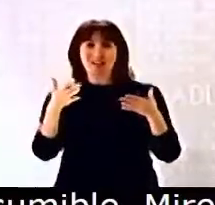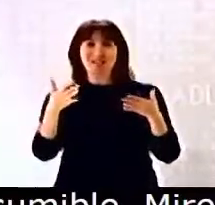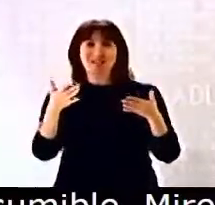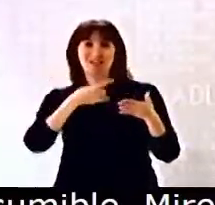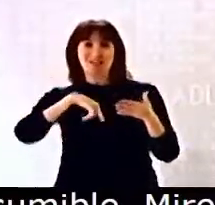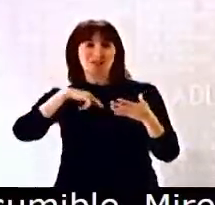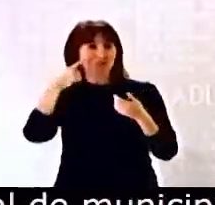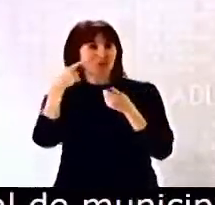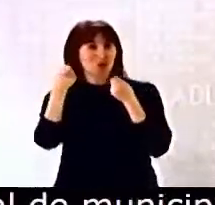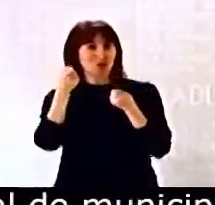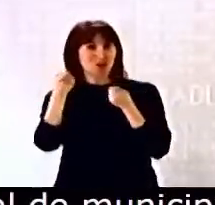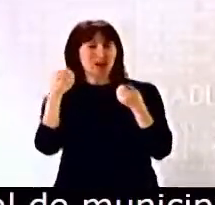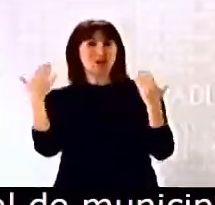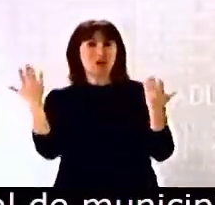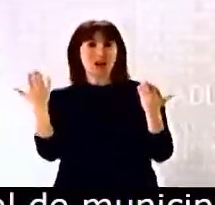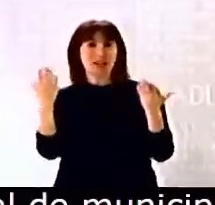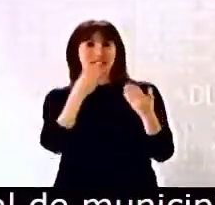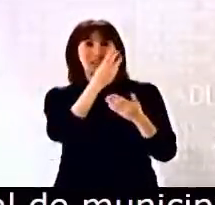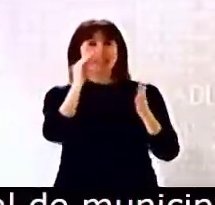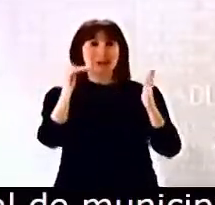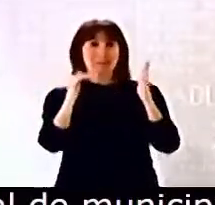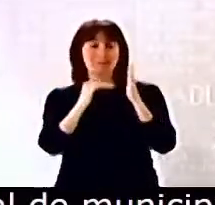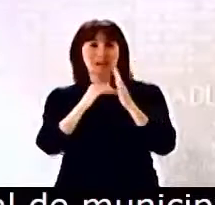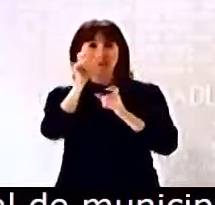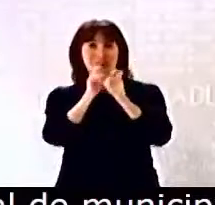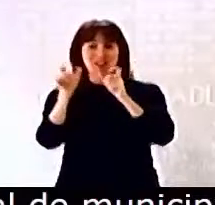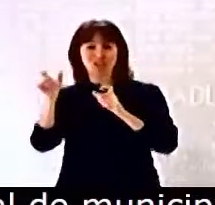muy monitorizados, que son los de más de 3.000